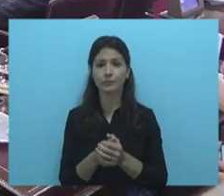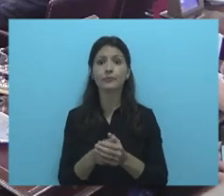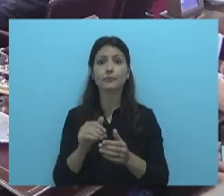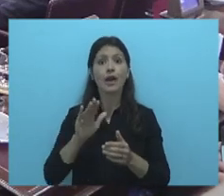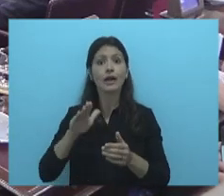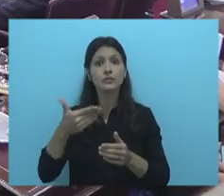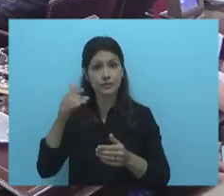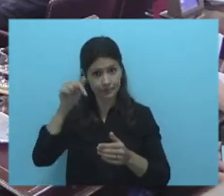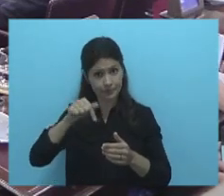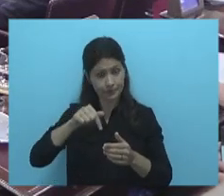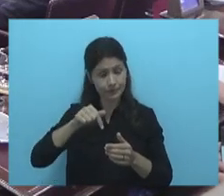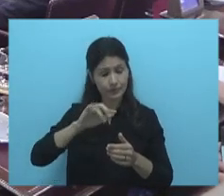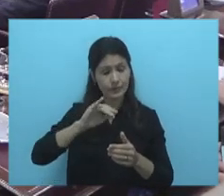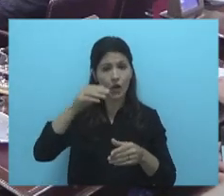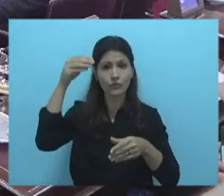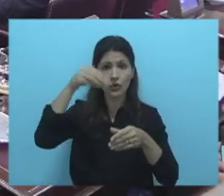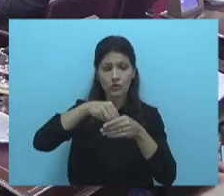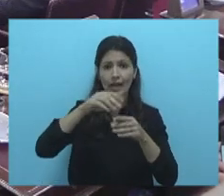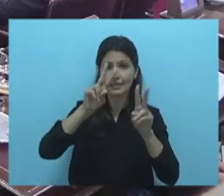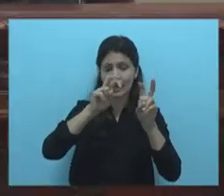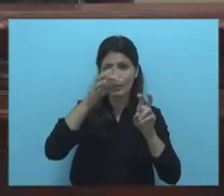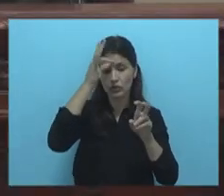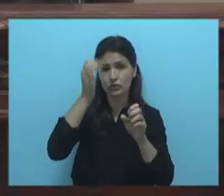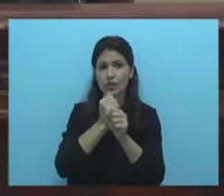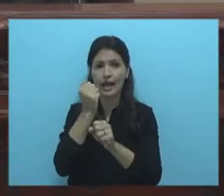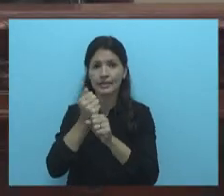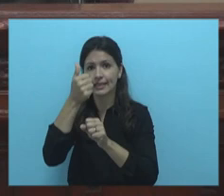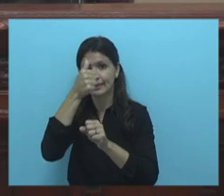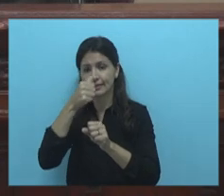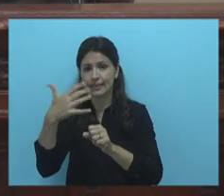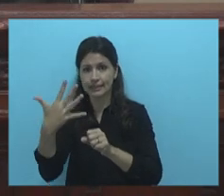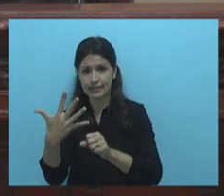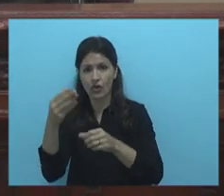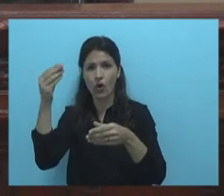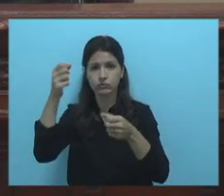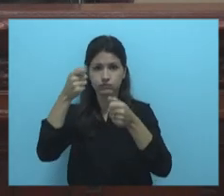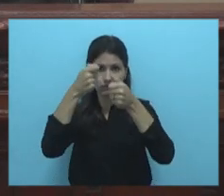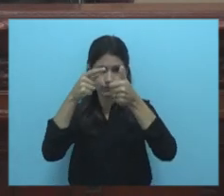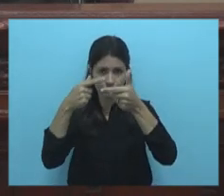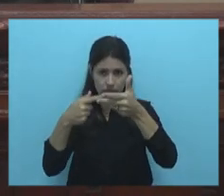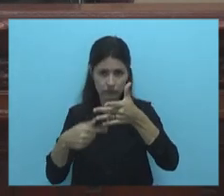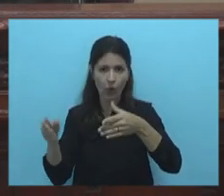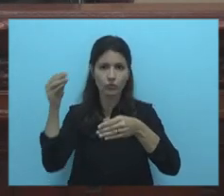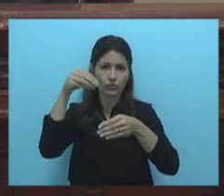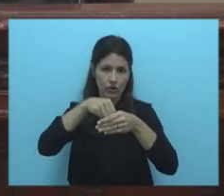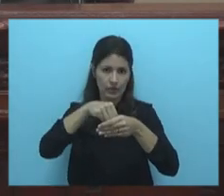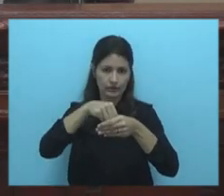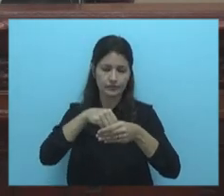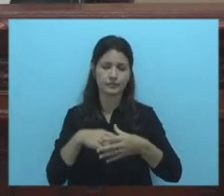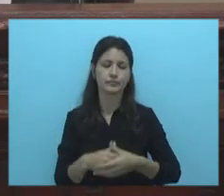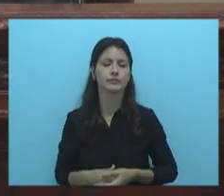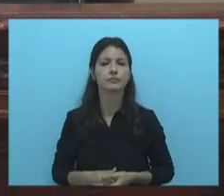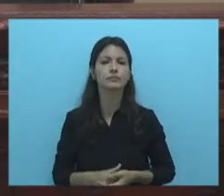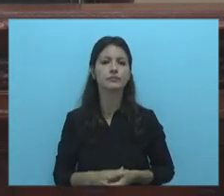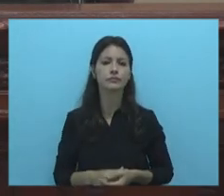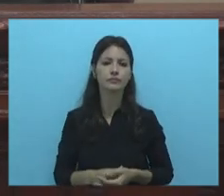pongo a votación los asuntos del 12 al 65 con la modificación planteada por